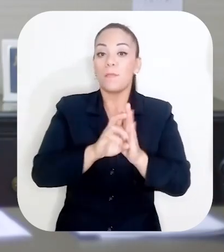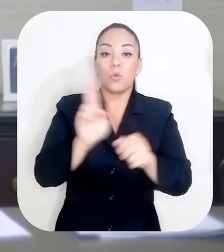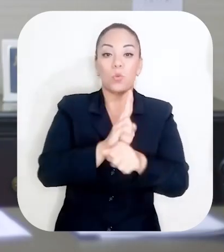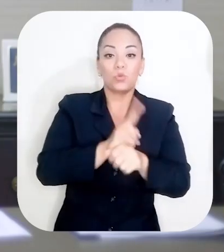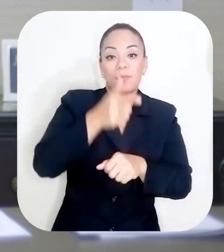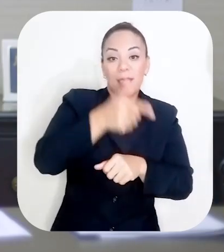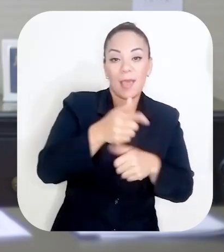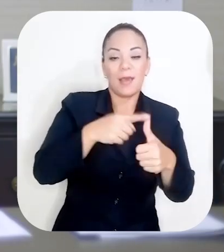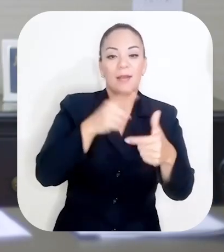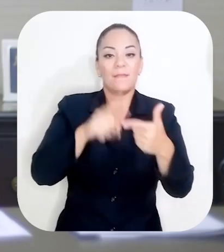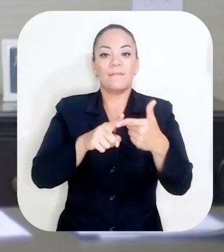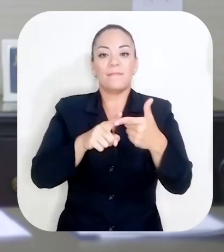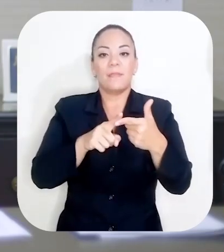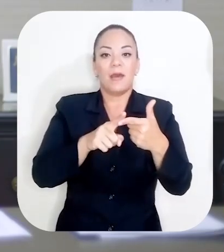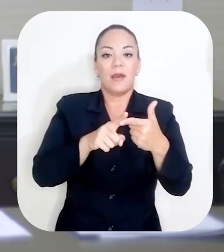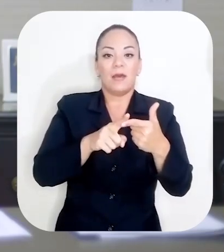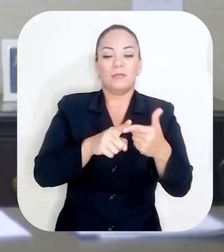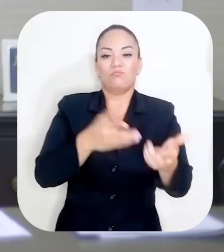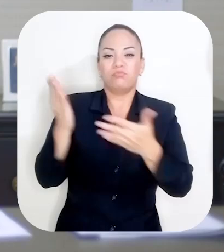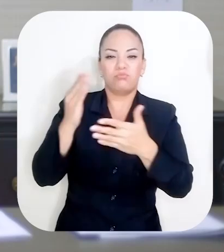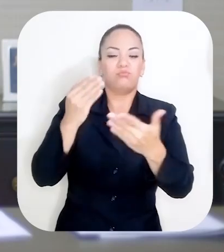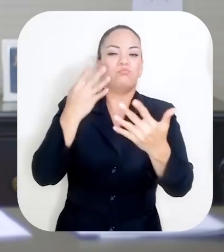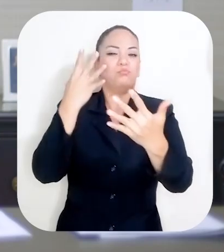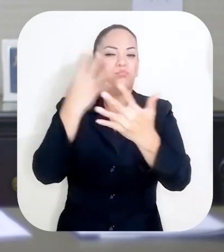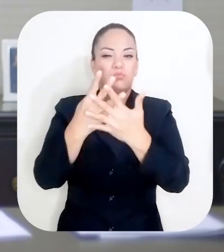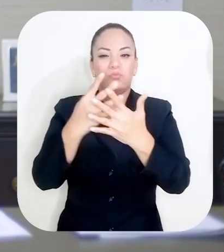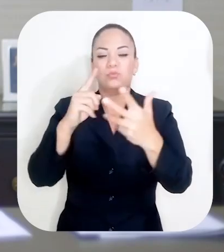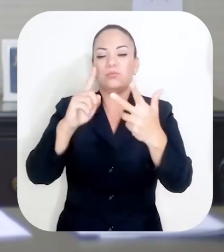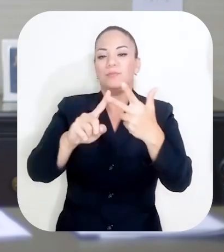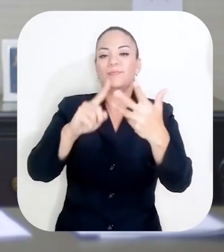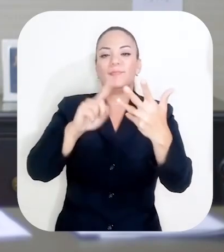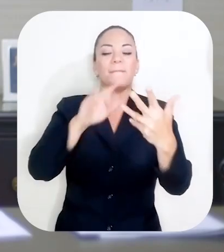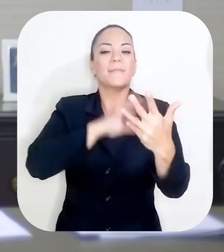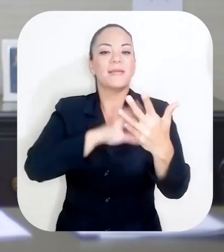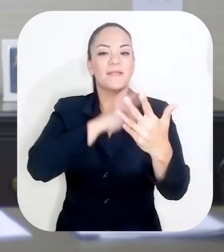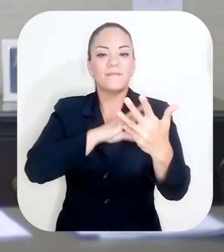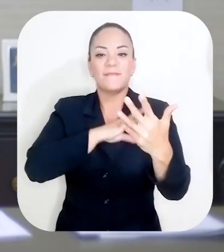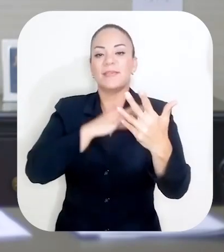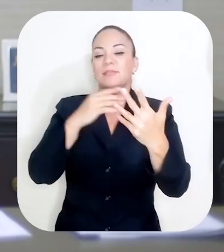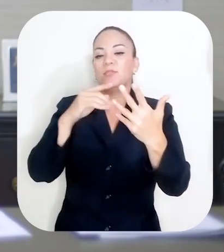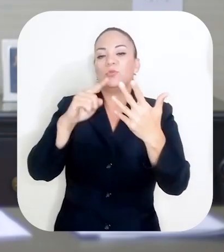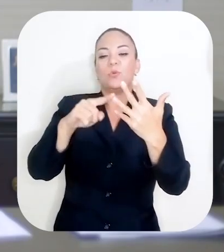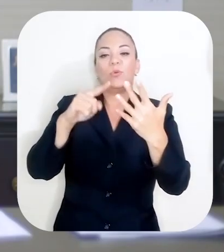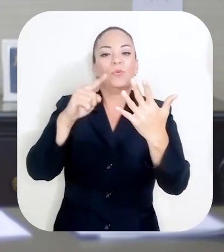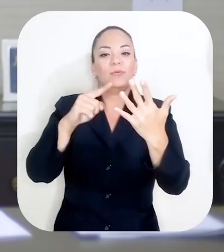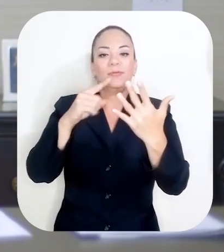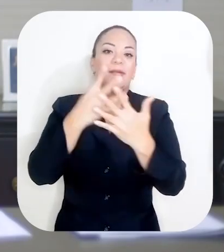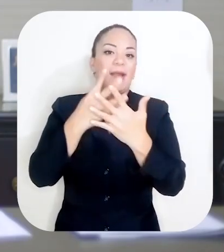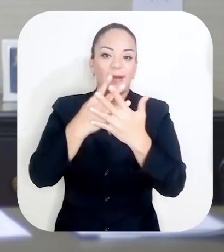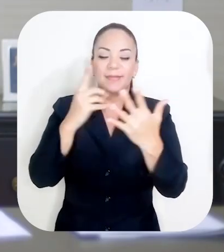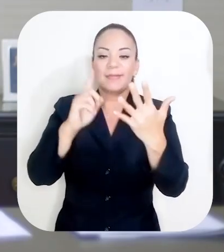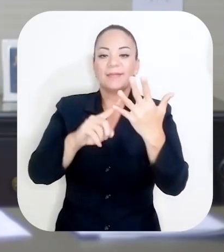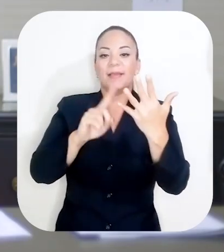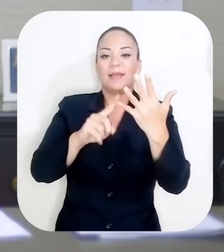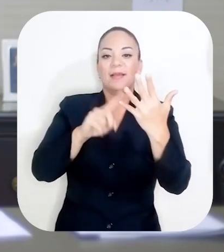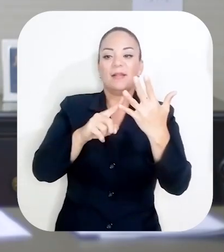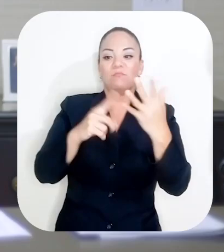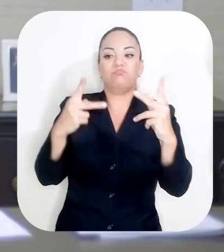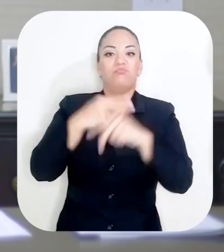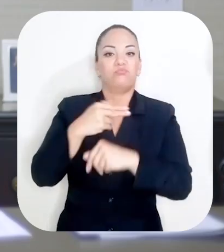de armas extradición medidas cautelares prisión preventiva beneficios carcelarios intervenciones